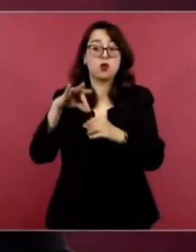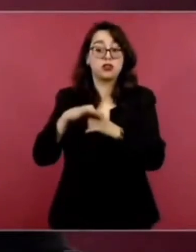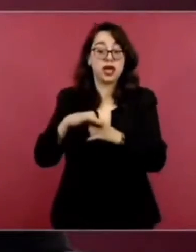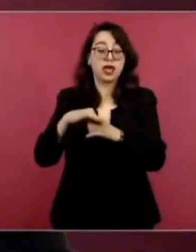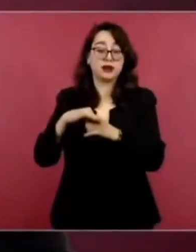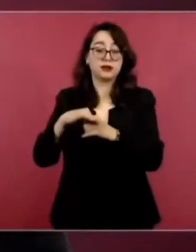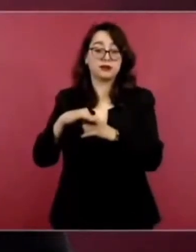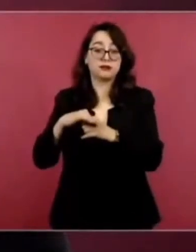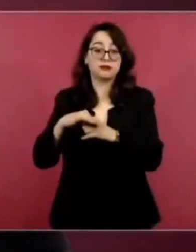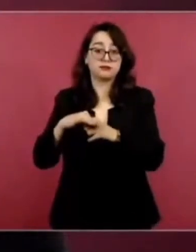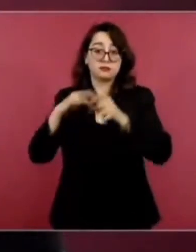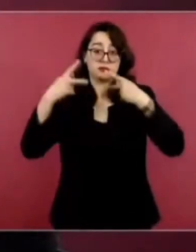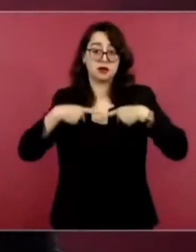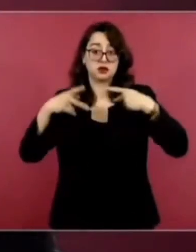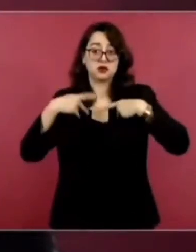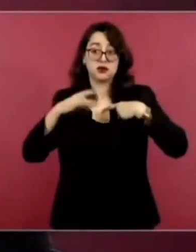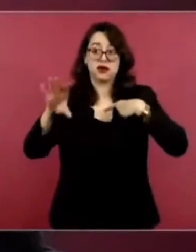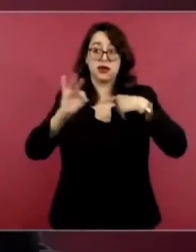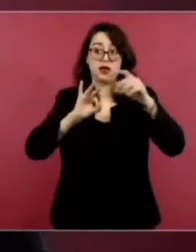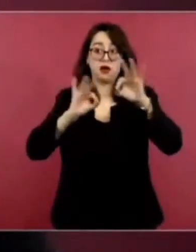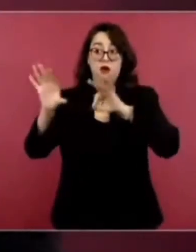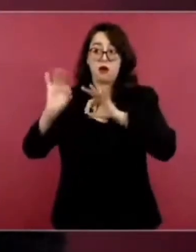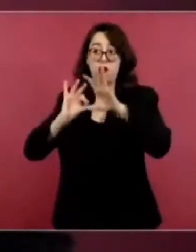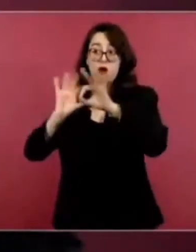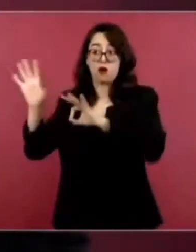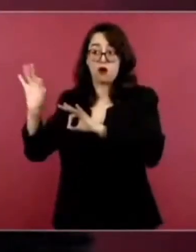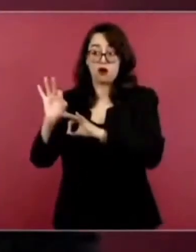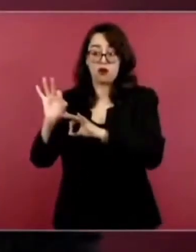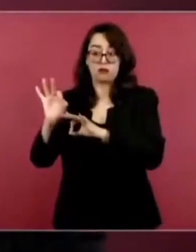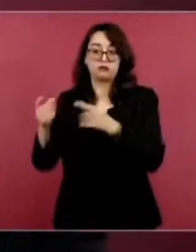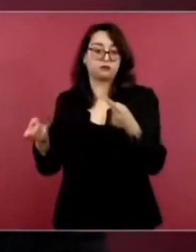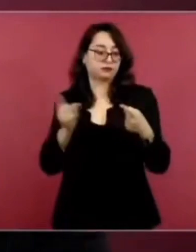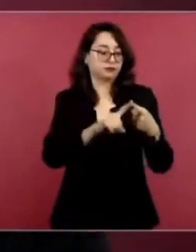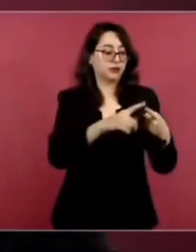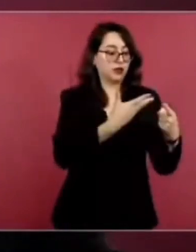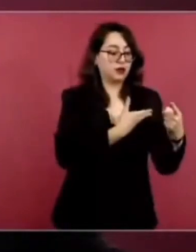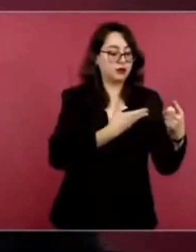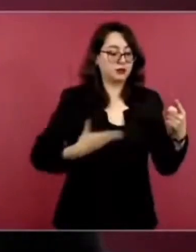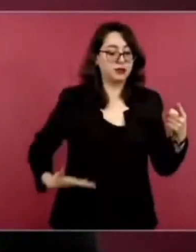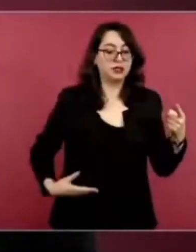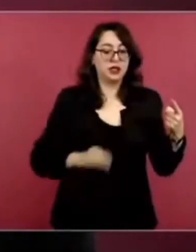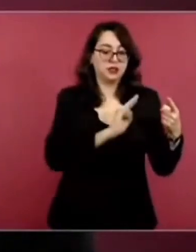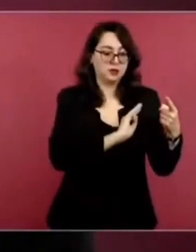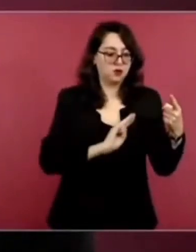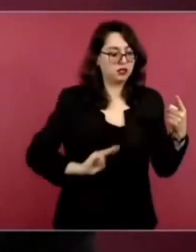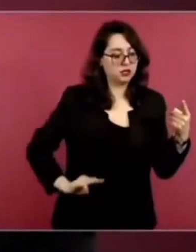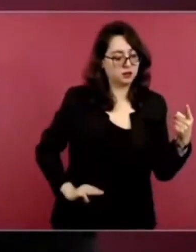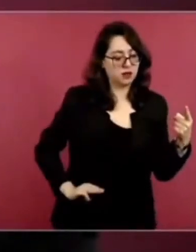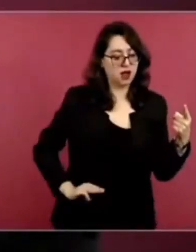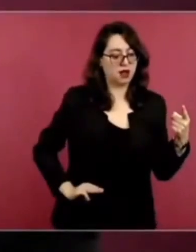que es el pueblo el que los elija, así como el pueblo elige a los presidentes municipales,